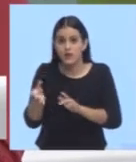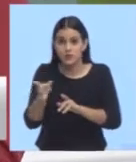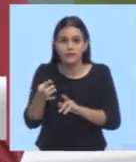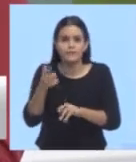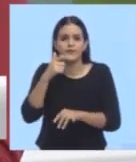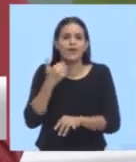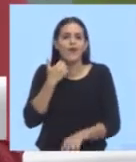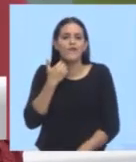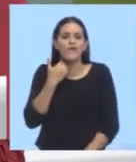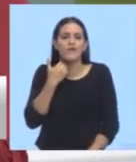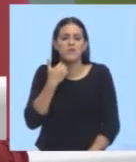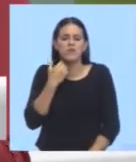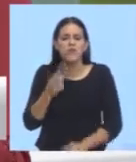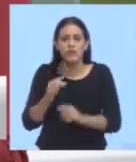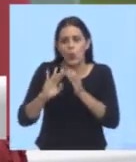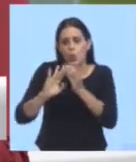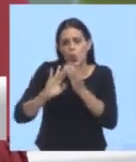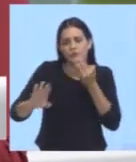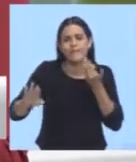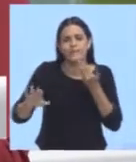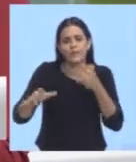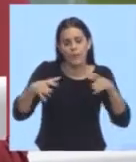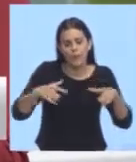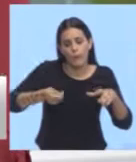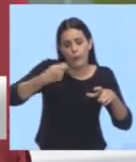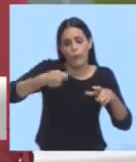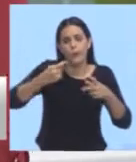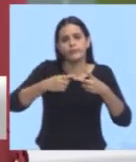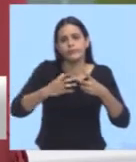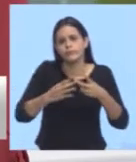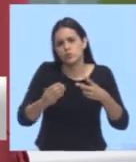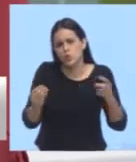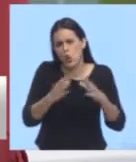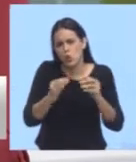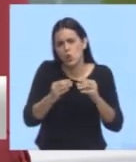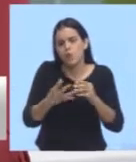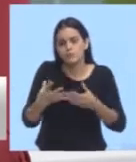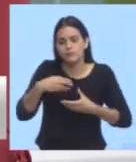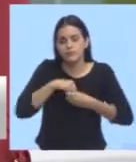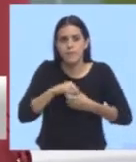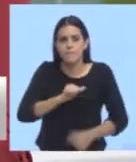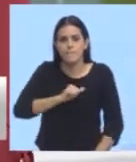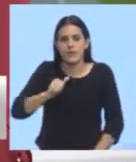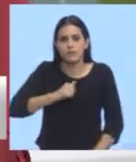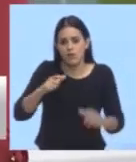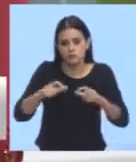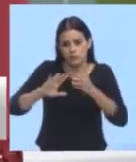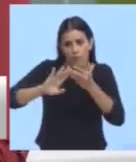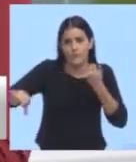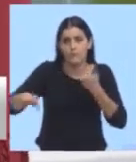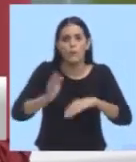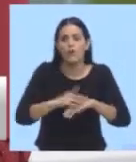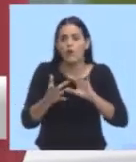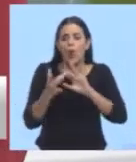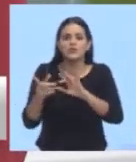personas que están enfermas de hepatitis se les aparte platos sus cubiertos todo a su uso personal para que no esté en